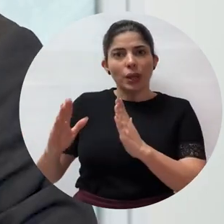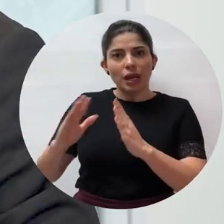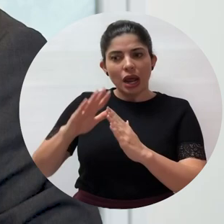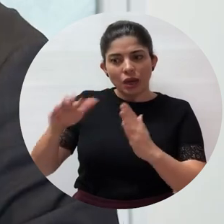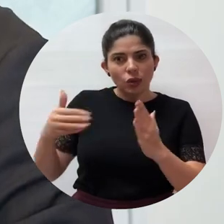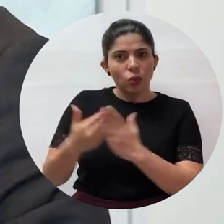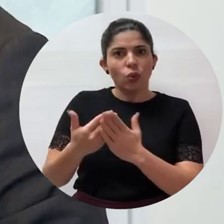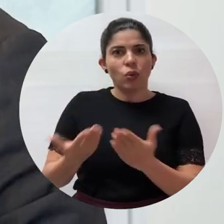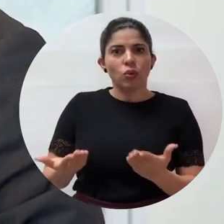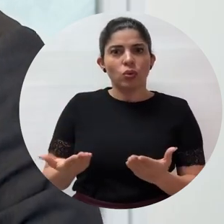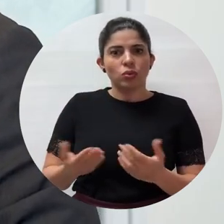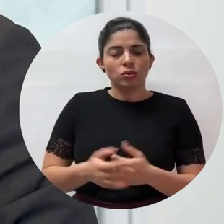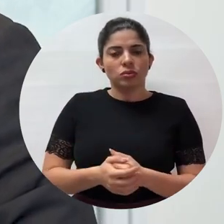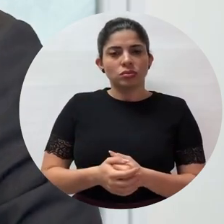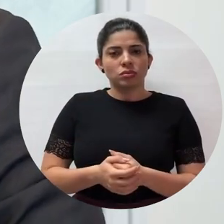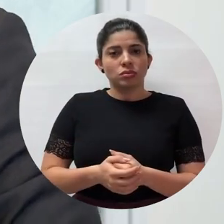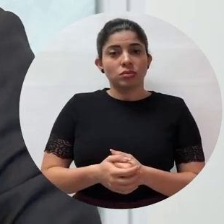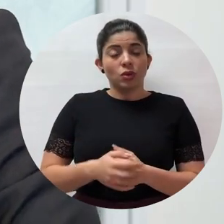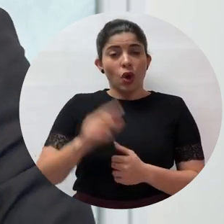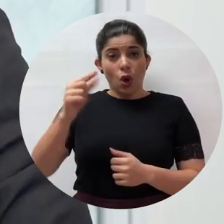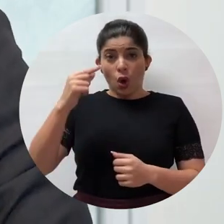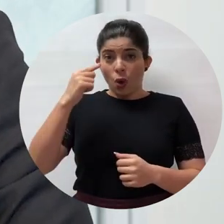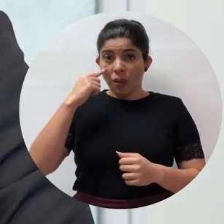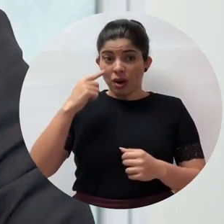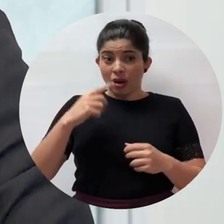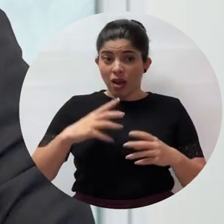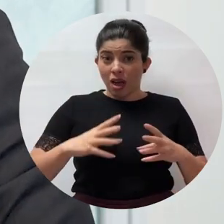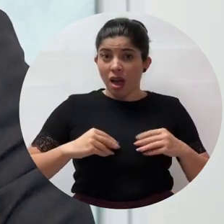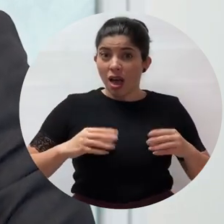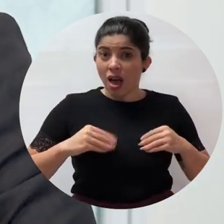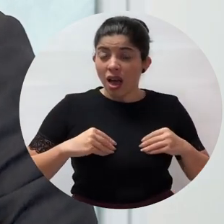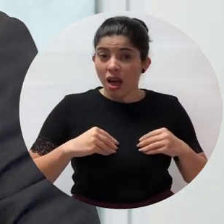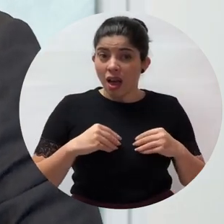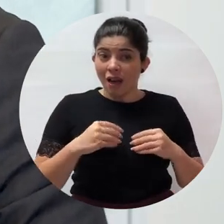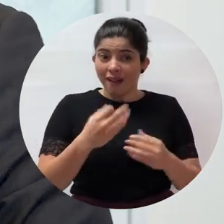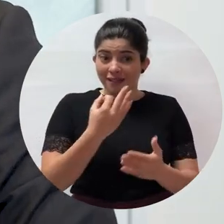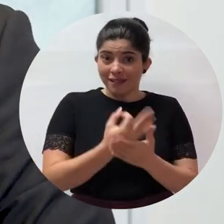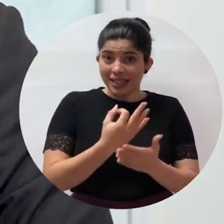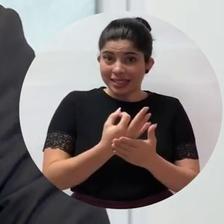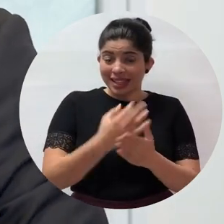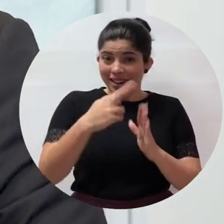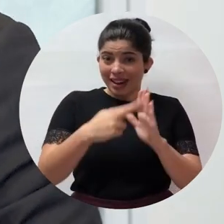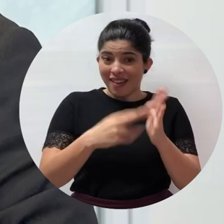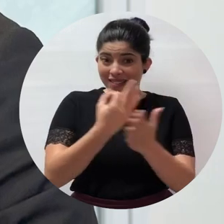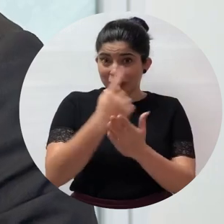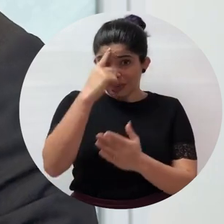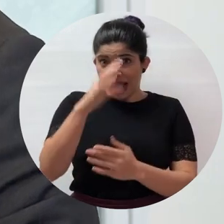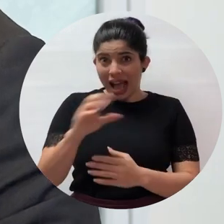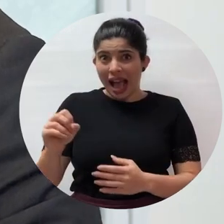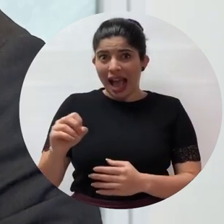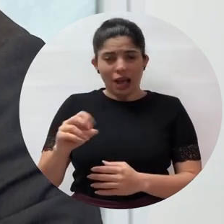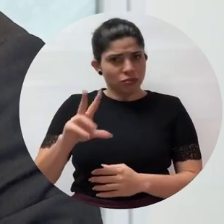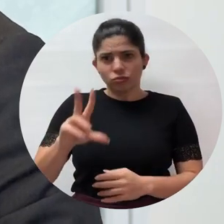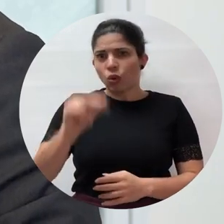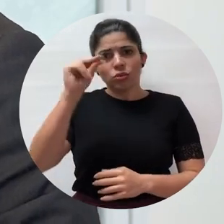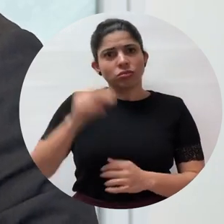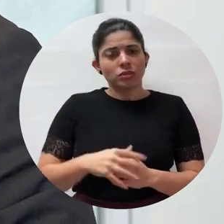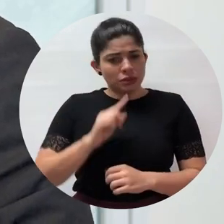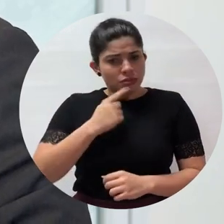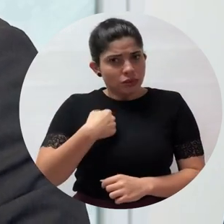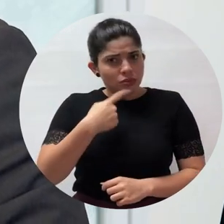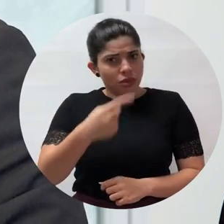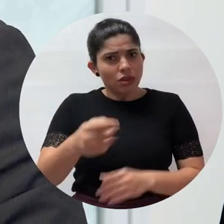en orden? ¿Se dio el gobierno la regla fiscal en la caja? No. Categóricamente lo digo,